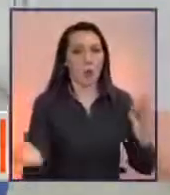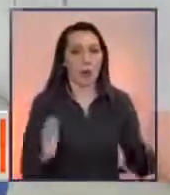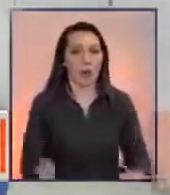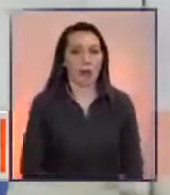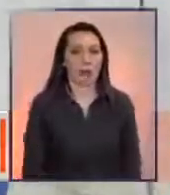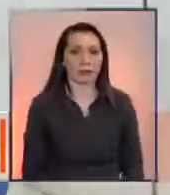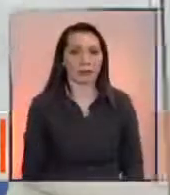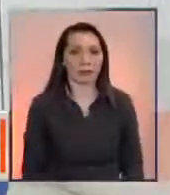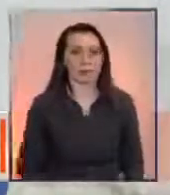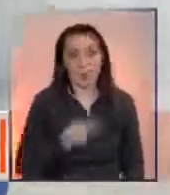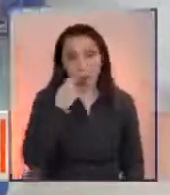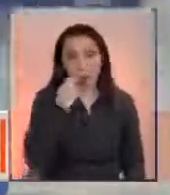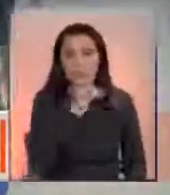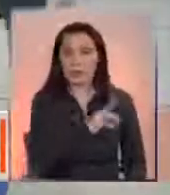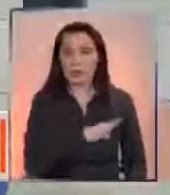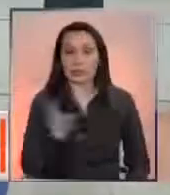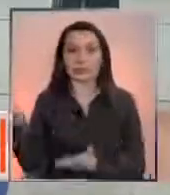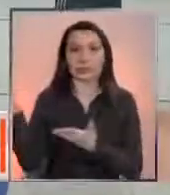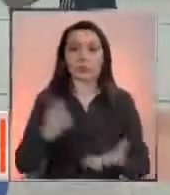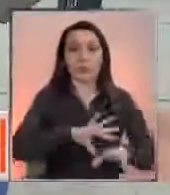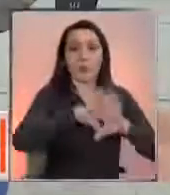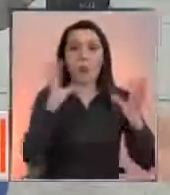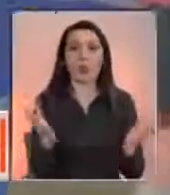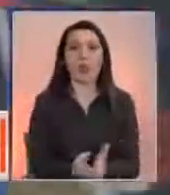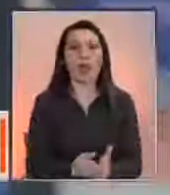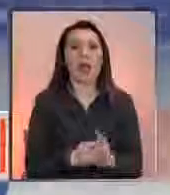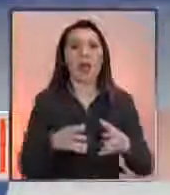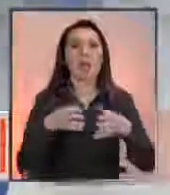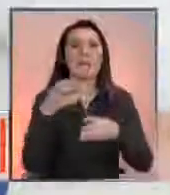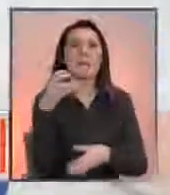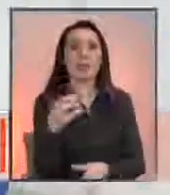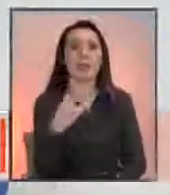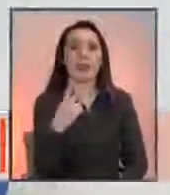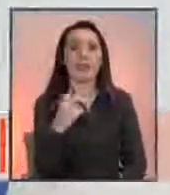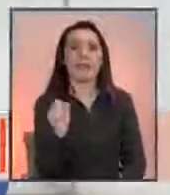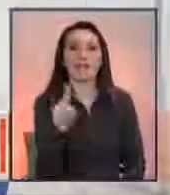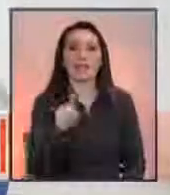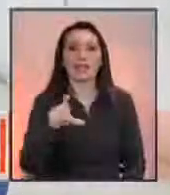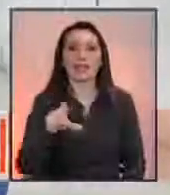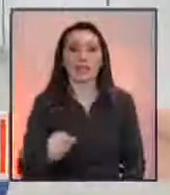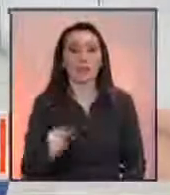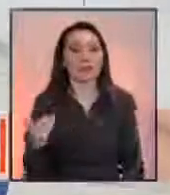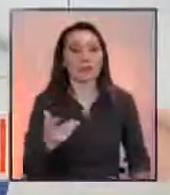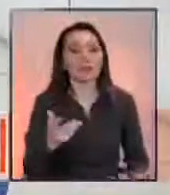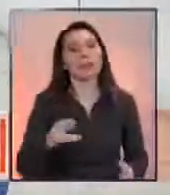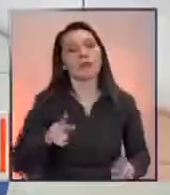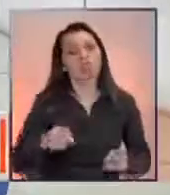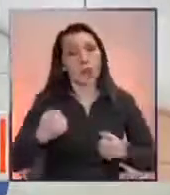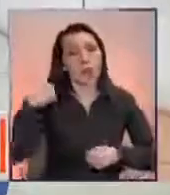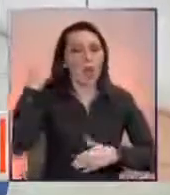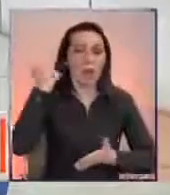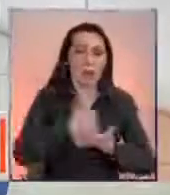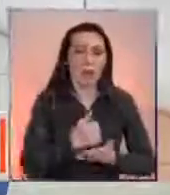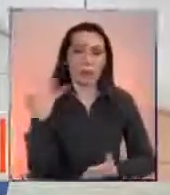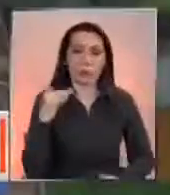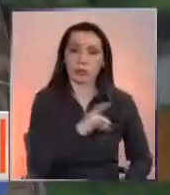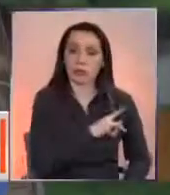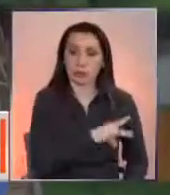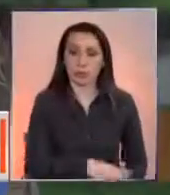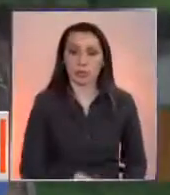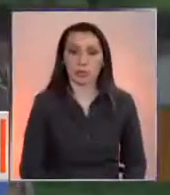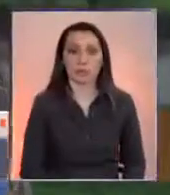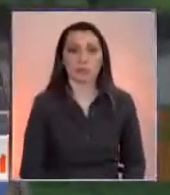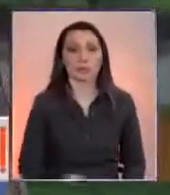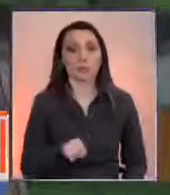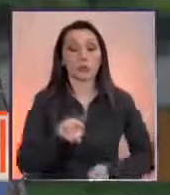En noviembre Chile será sede de un mundial de pelota vasca, una actividad que silenciosamente le ha dado triunfos importantes a Chile. Es